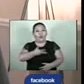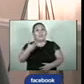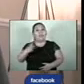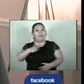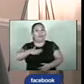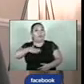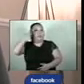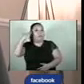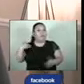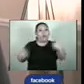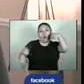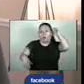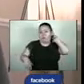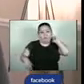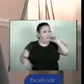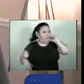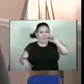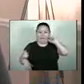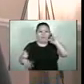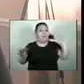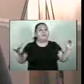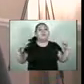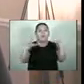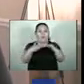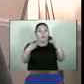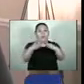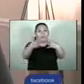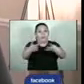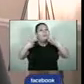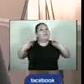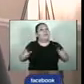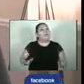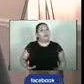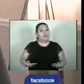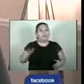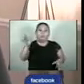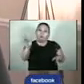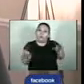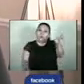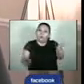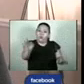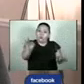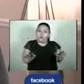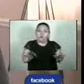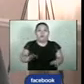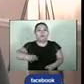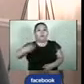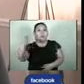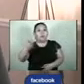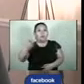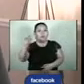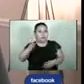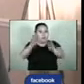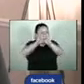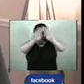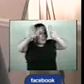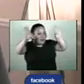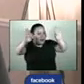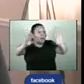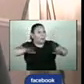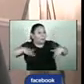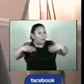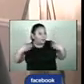tenemos derechos, no. Yo creo que es una forma muy justa y necesaria ampliar el